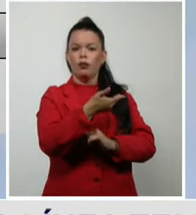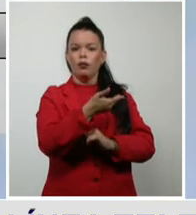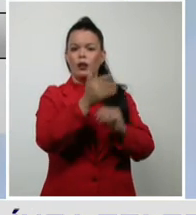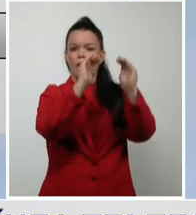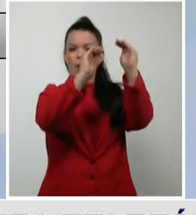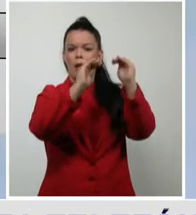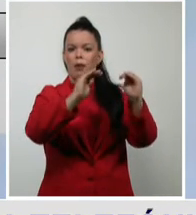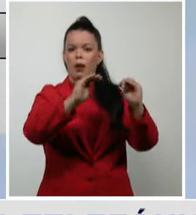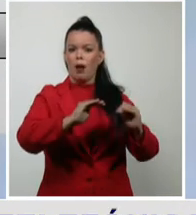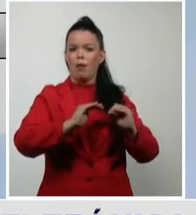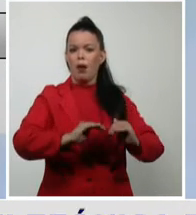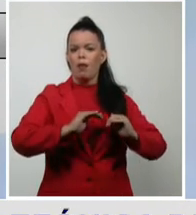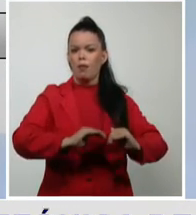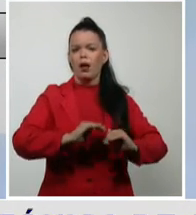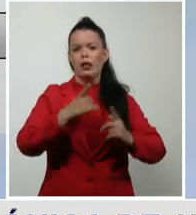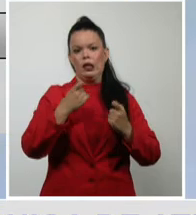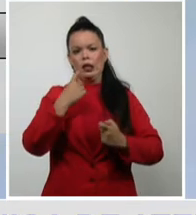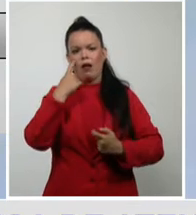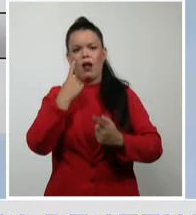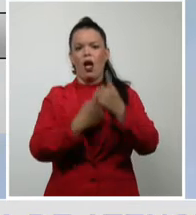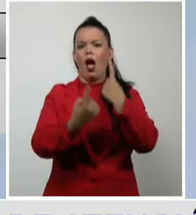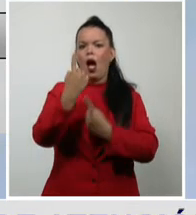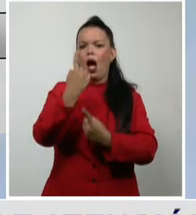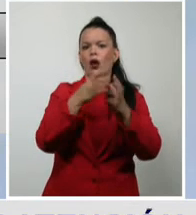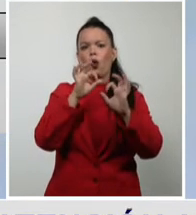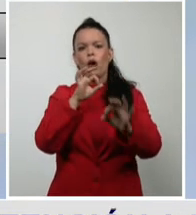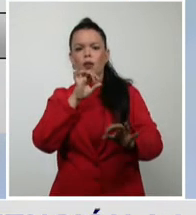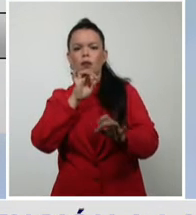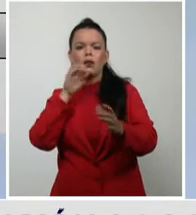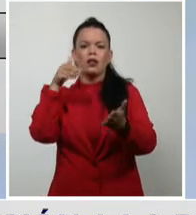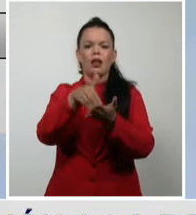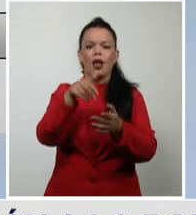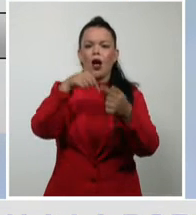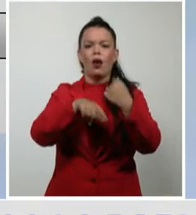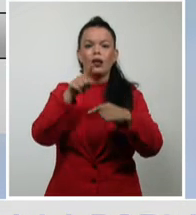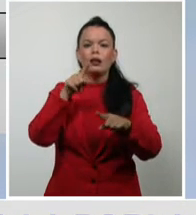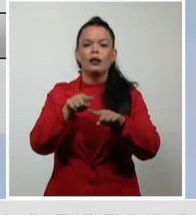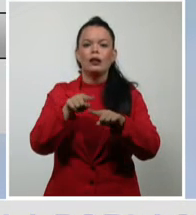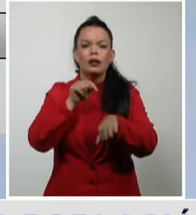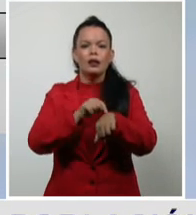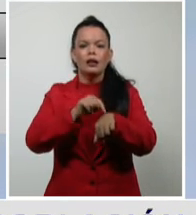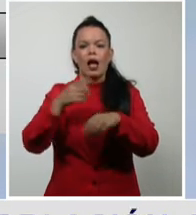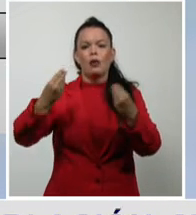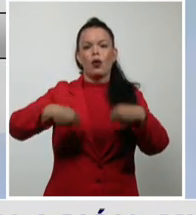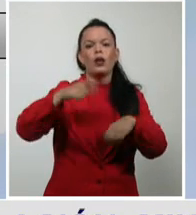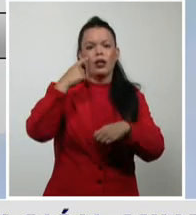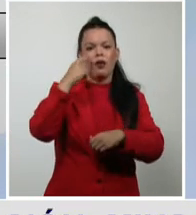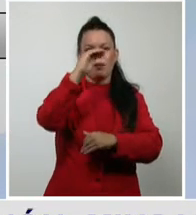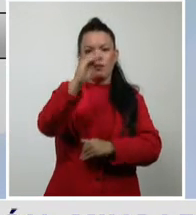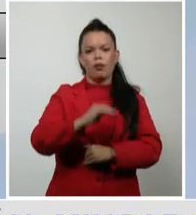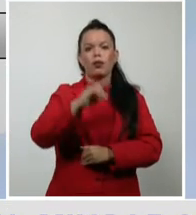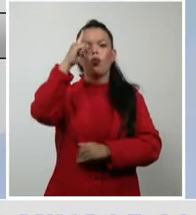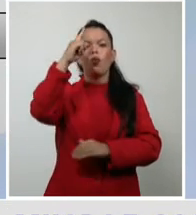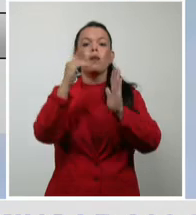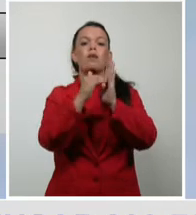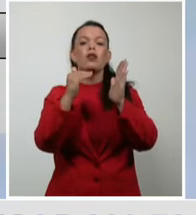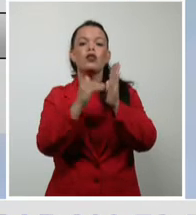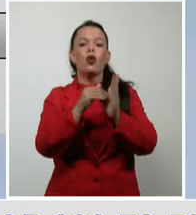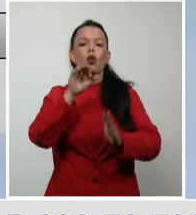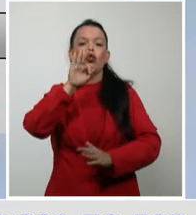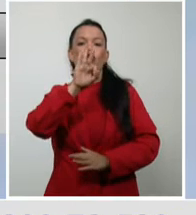pudo copiarlo, se conecta a esta hora con nuestra transmisión, el total de contagiados en las Américas,